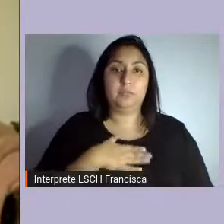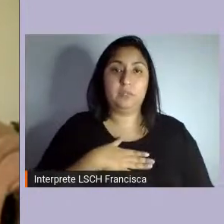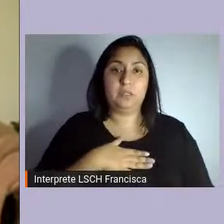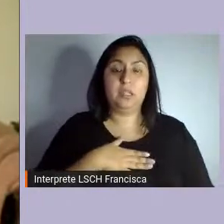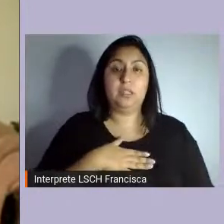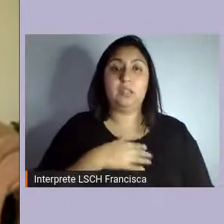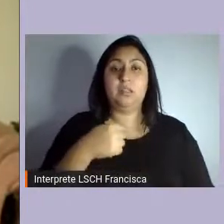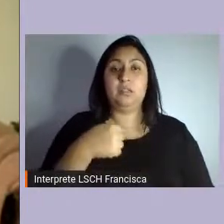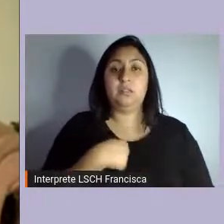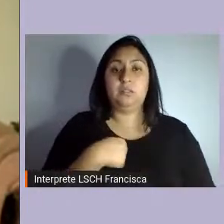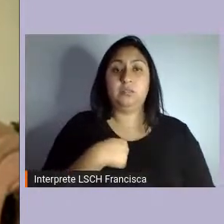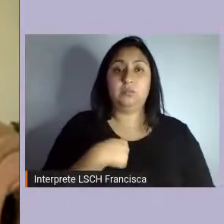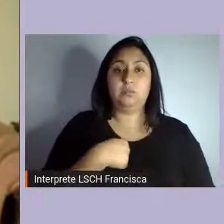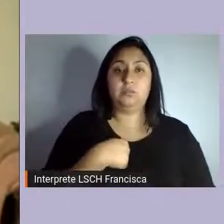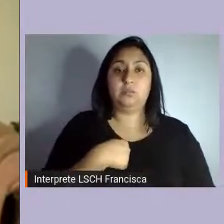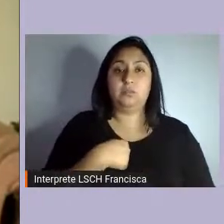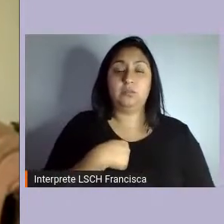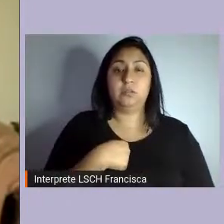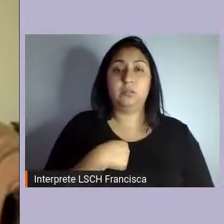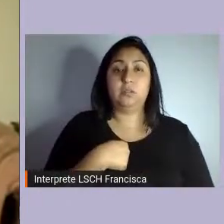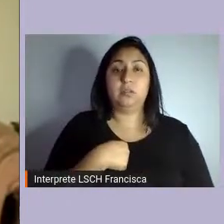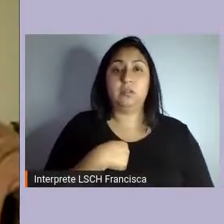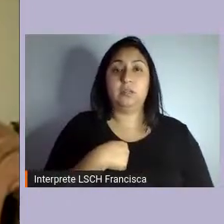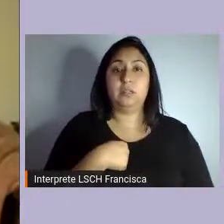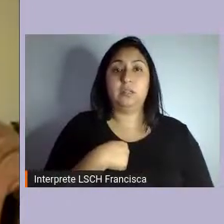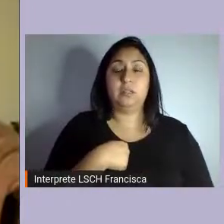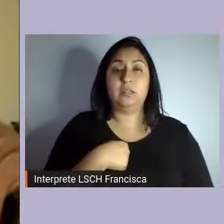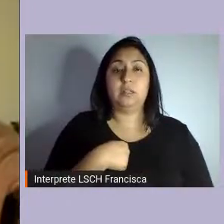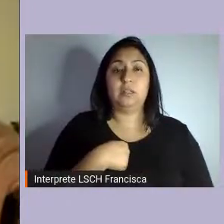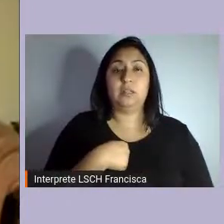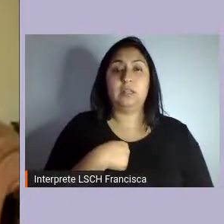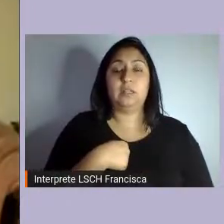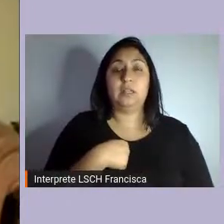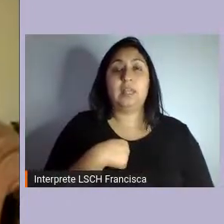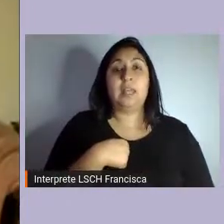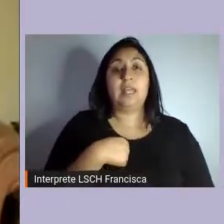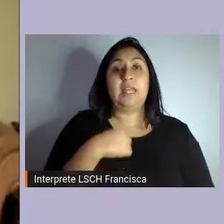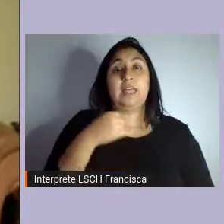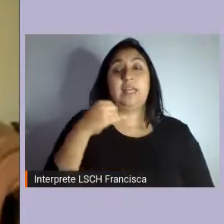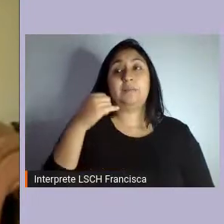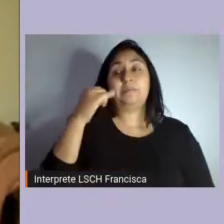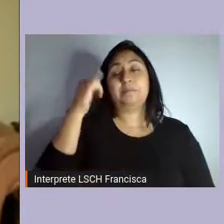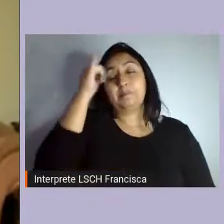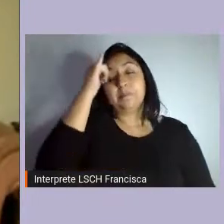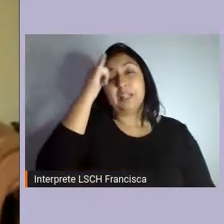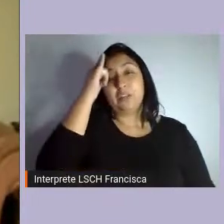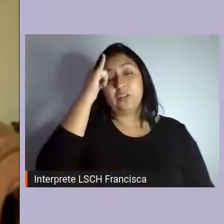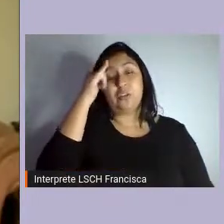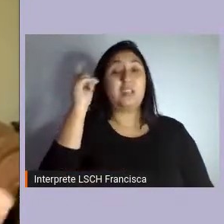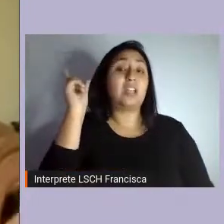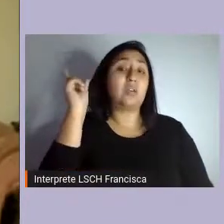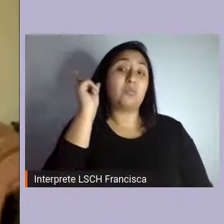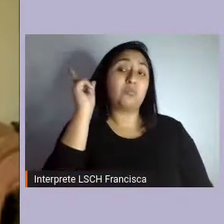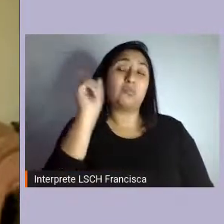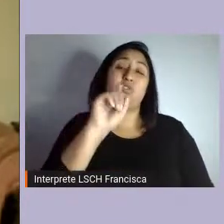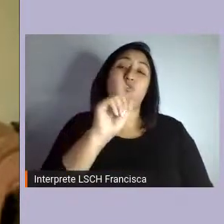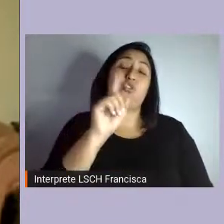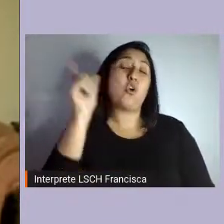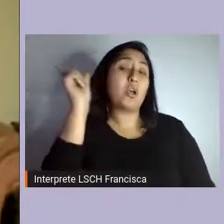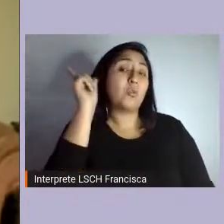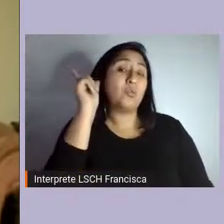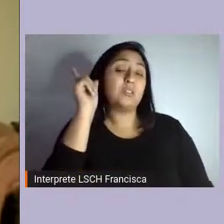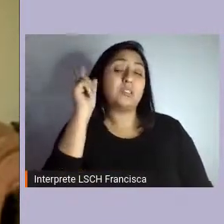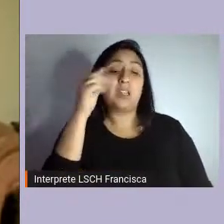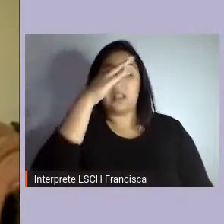quería yo pedirle disculpas por no escuchar a Violeta, un problema de derechos, me decían que no podemos escuchar de las décimas, pero sabemos